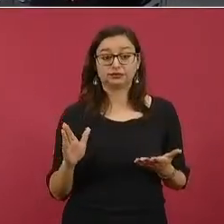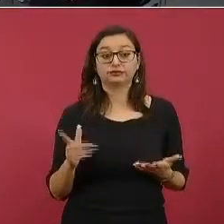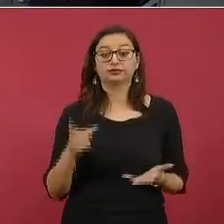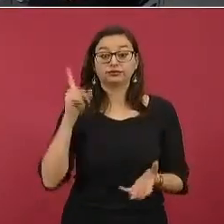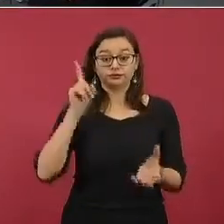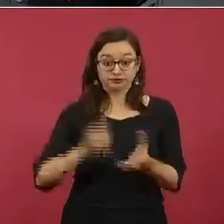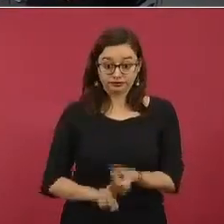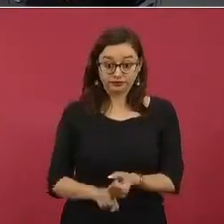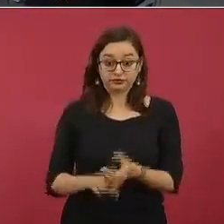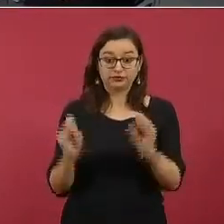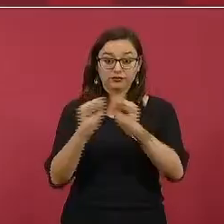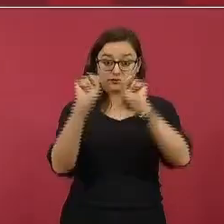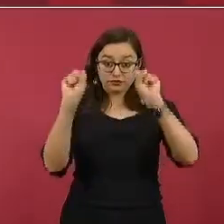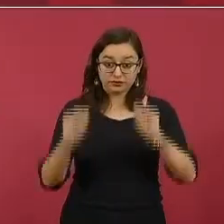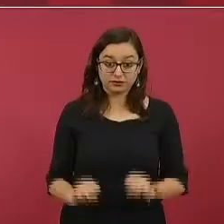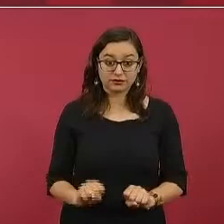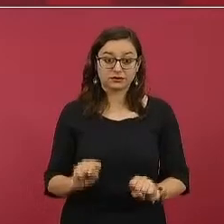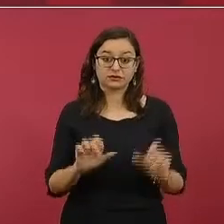radares